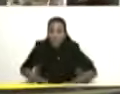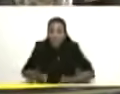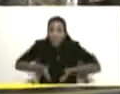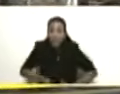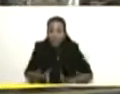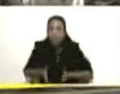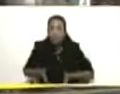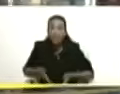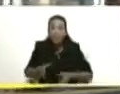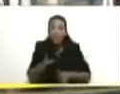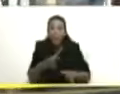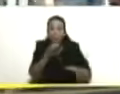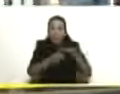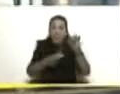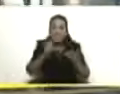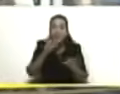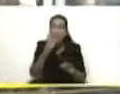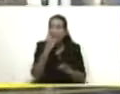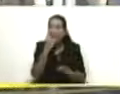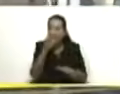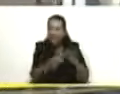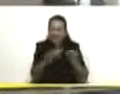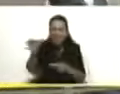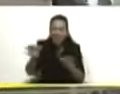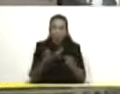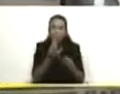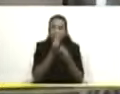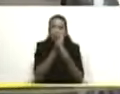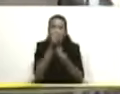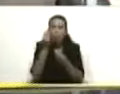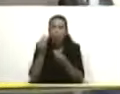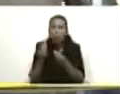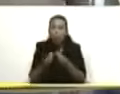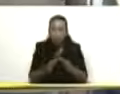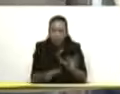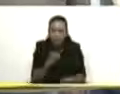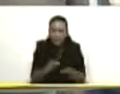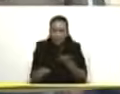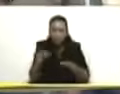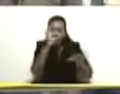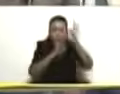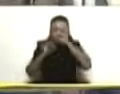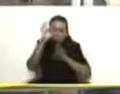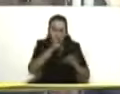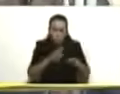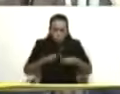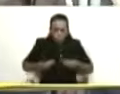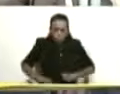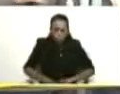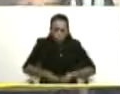18... 18 tetas, sí. Tiene. ¿Ah? O sea que puede alimentar 18 críos de un solo 18 parto. 18 tetas.